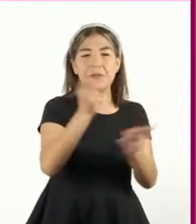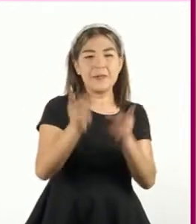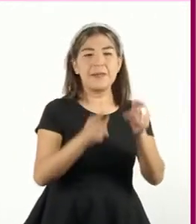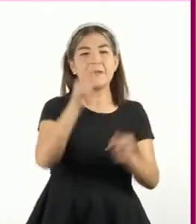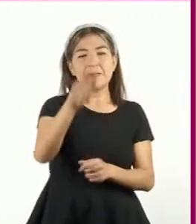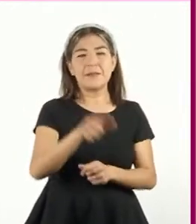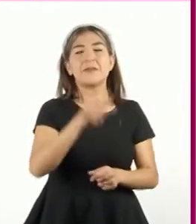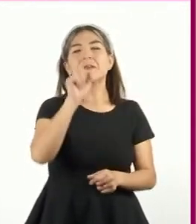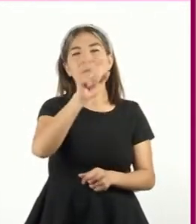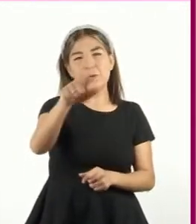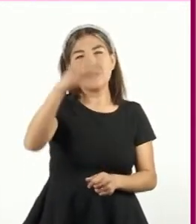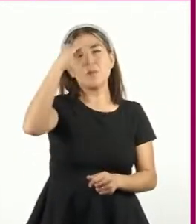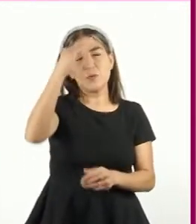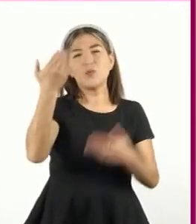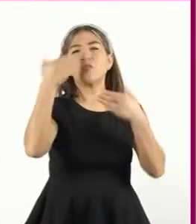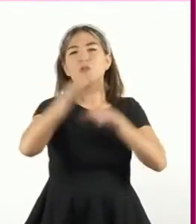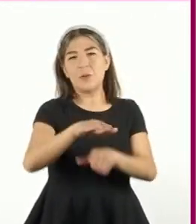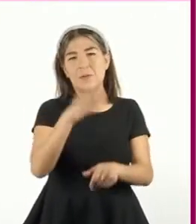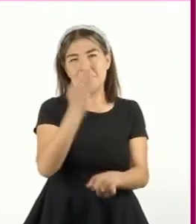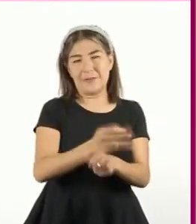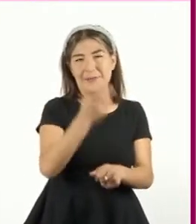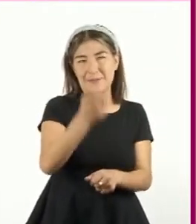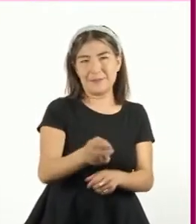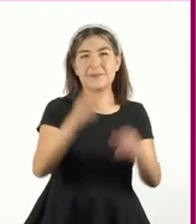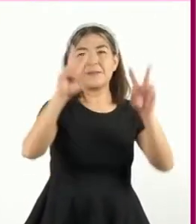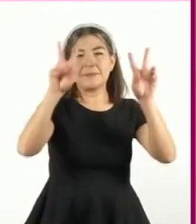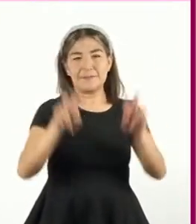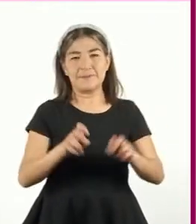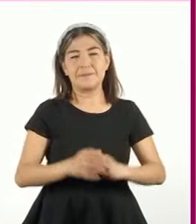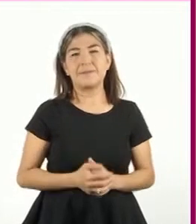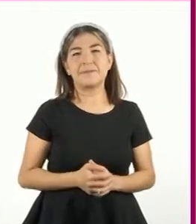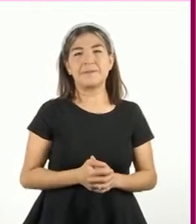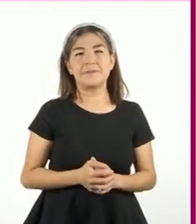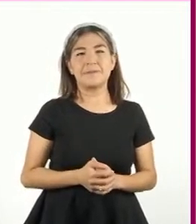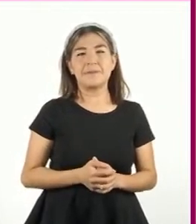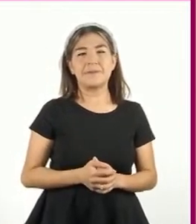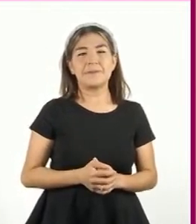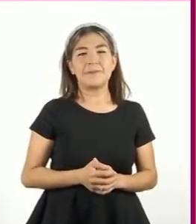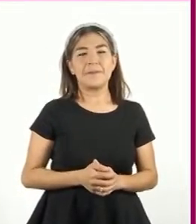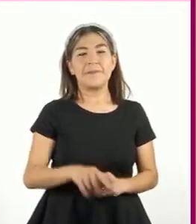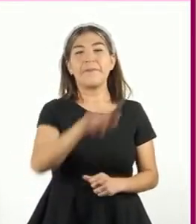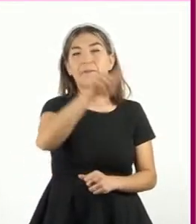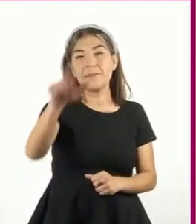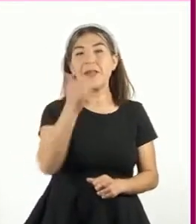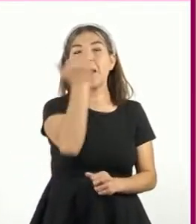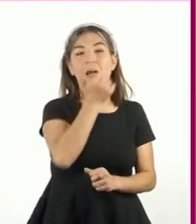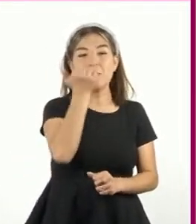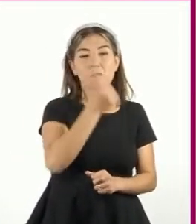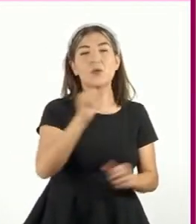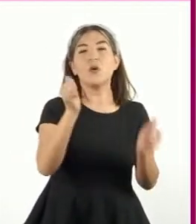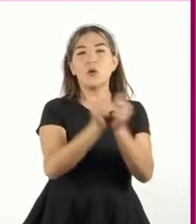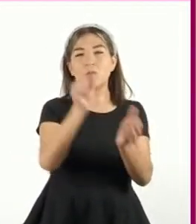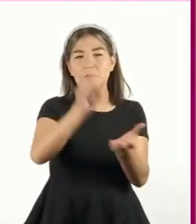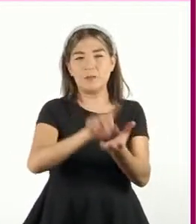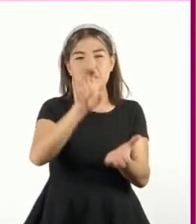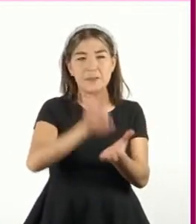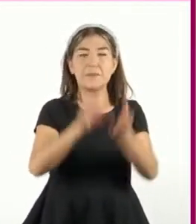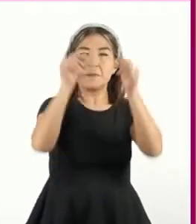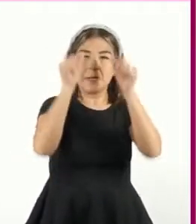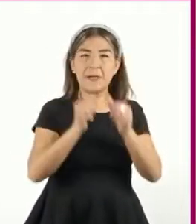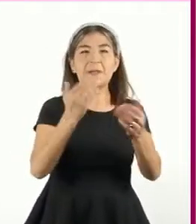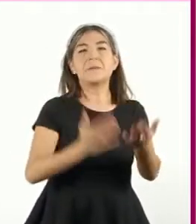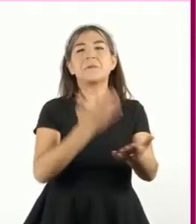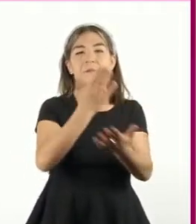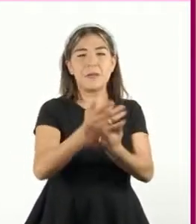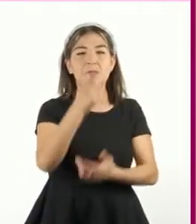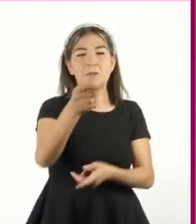y reflexiones que surjan a partir del tema de esta sesión. A las alumnas y alumnos con discapacidad visual les pedimos